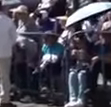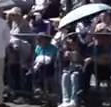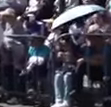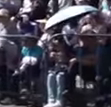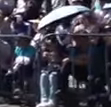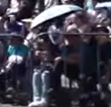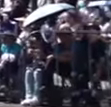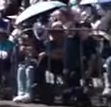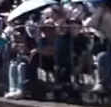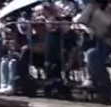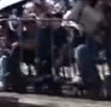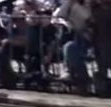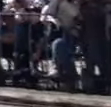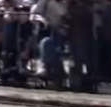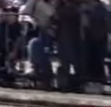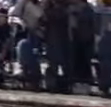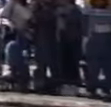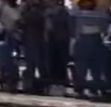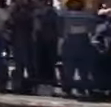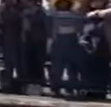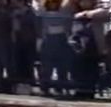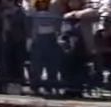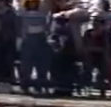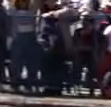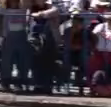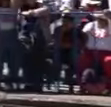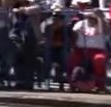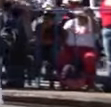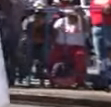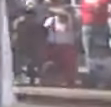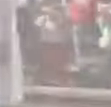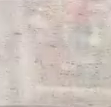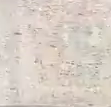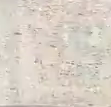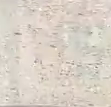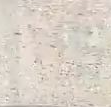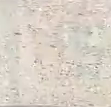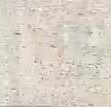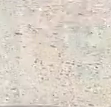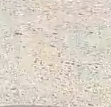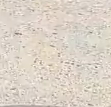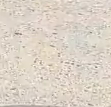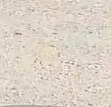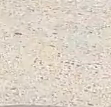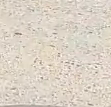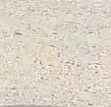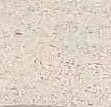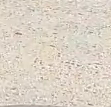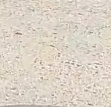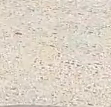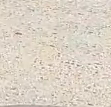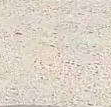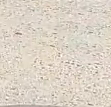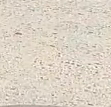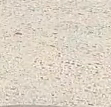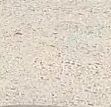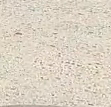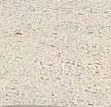2022, tercer lugar en la categoría tradicional del concurso de bandas del Ministerio de Cultura y